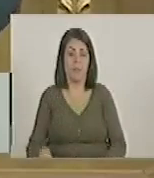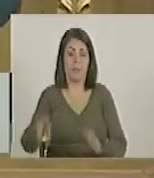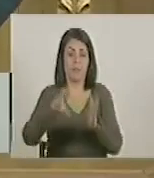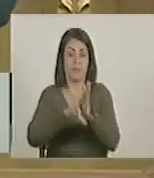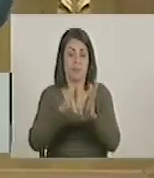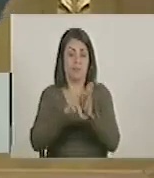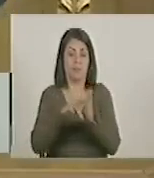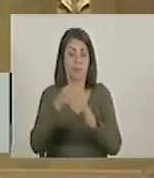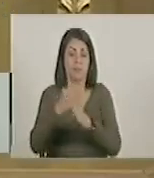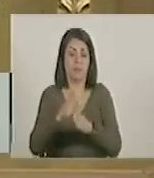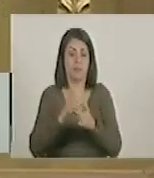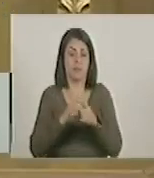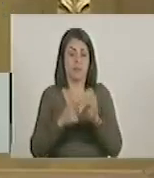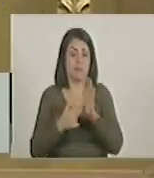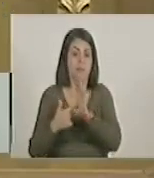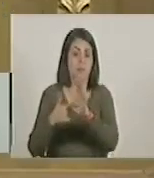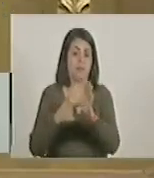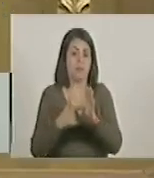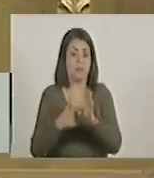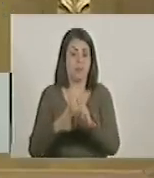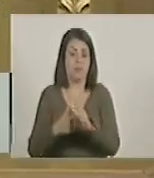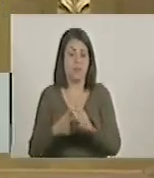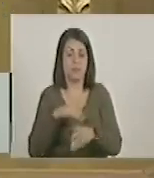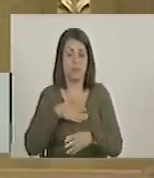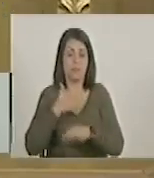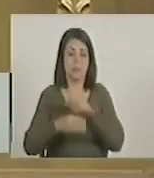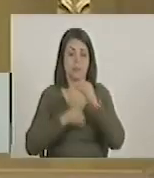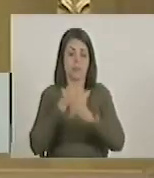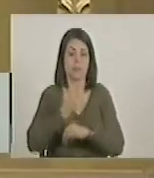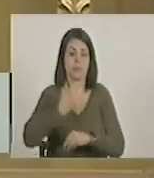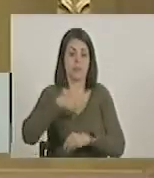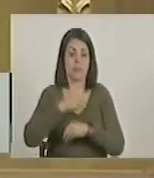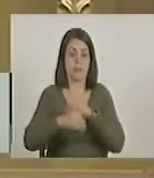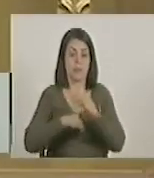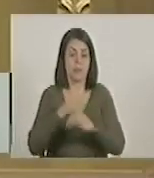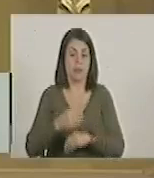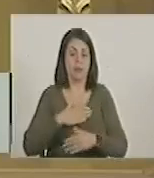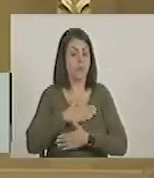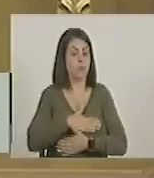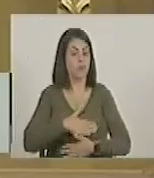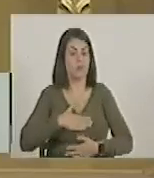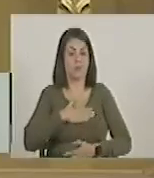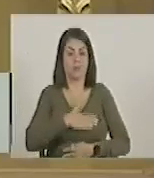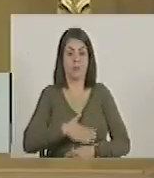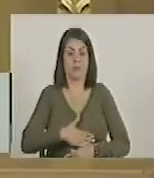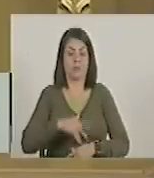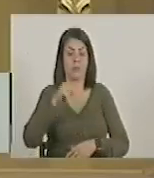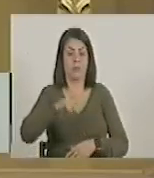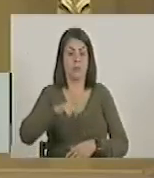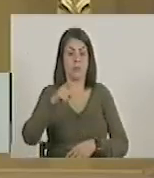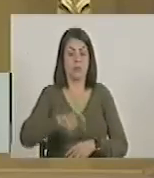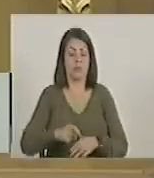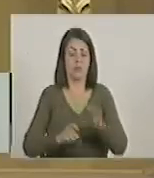repetición. Allá hay evidencia clara de lo que podemos hacer nosotros para satisfacer las